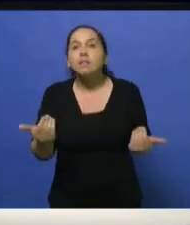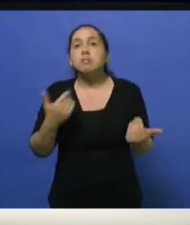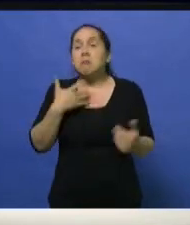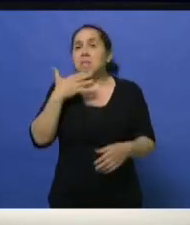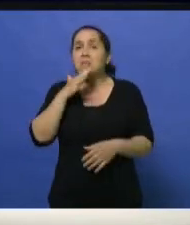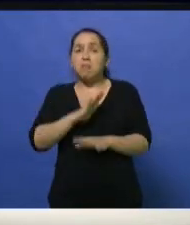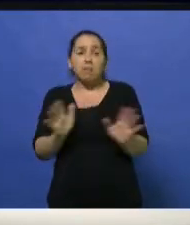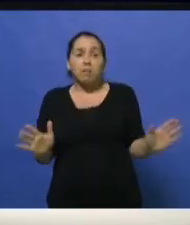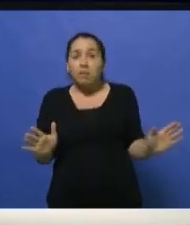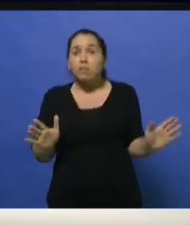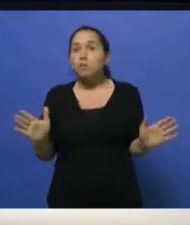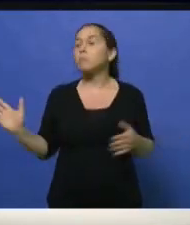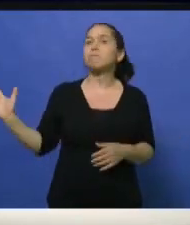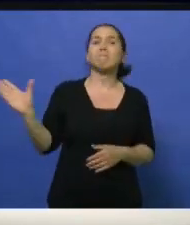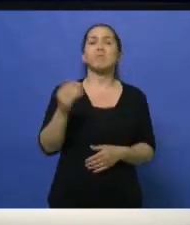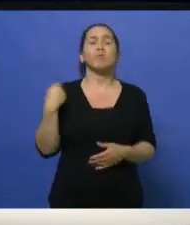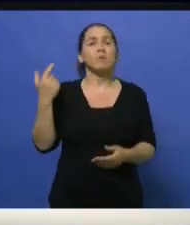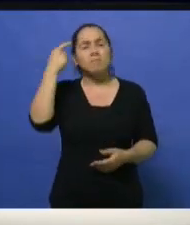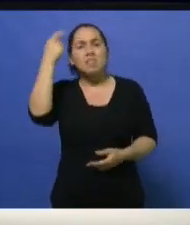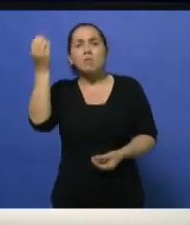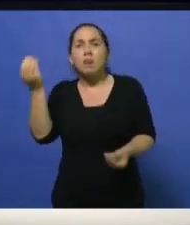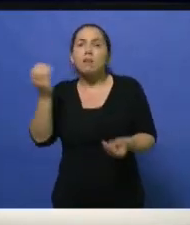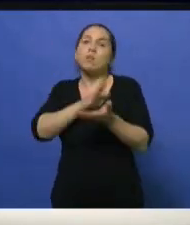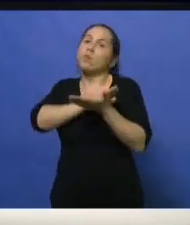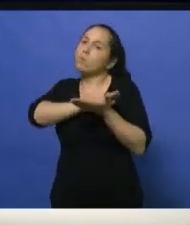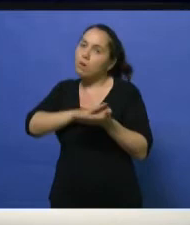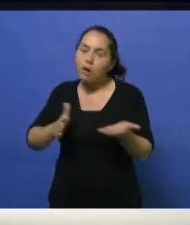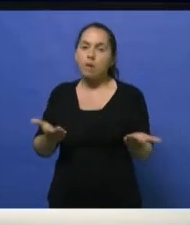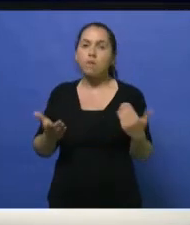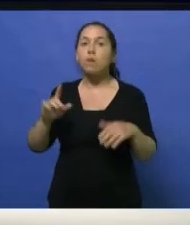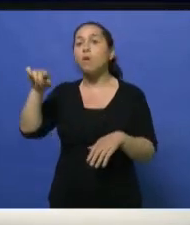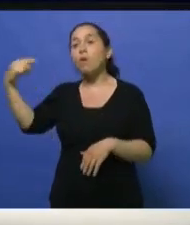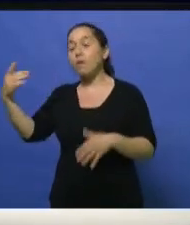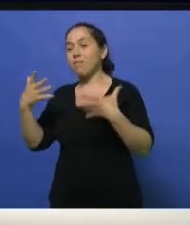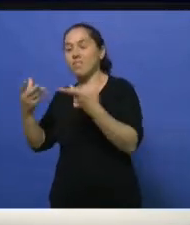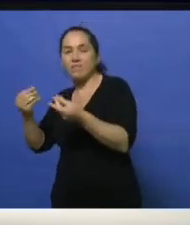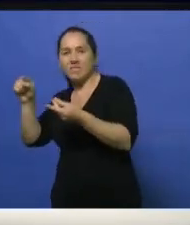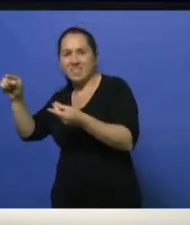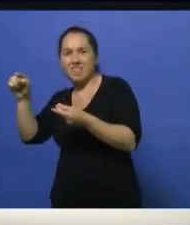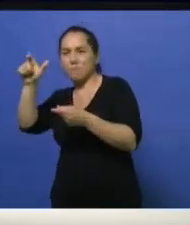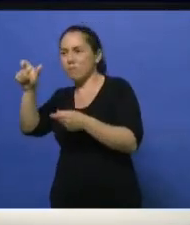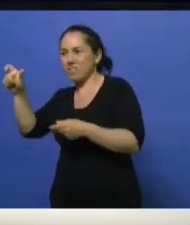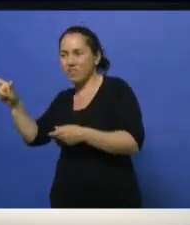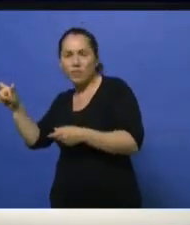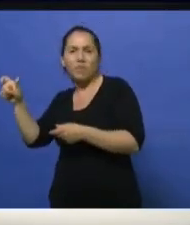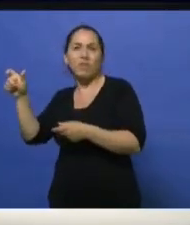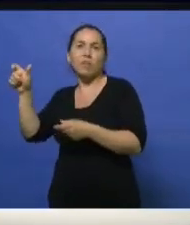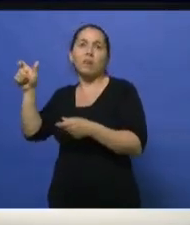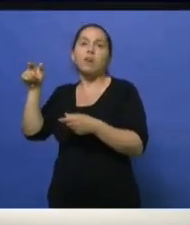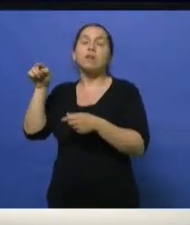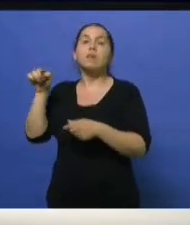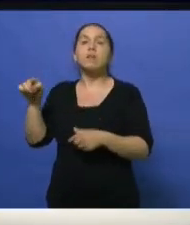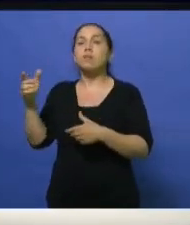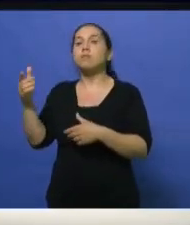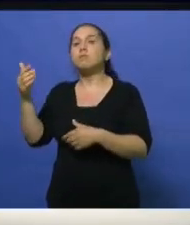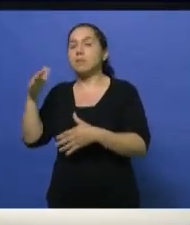para todos. Hemos tratado de contactarnos con Polino en Buenos Aires de Defensa del Consumidor. Prometí atendernos, por ahí en el correo de la noche nos